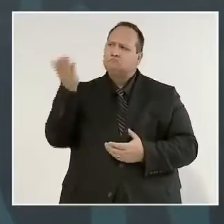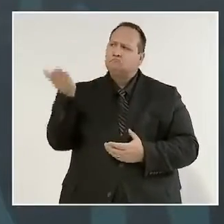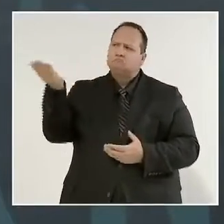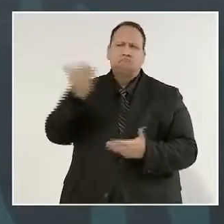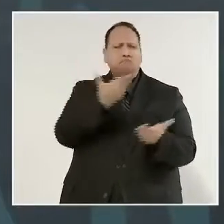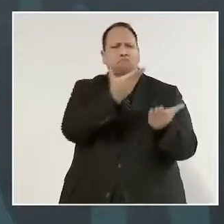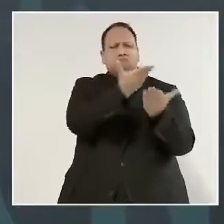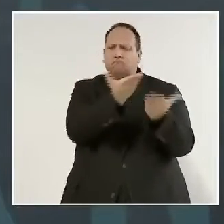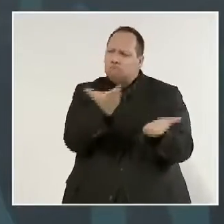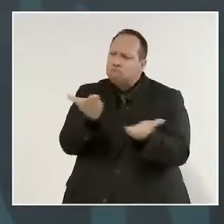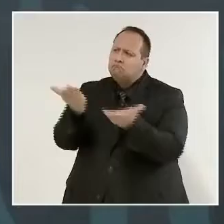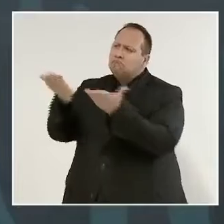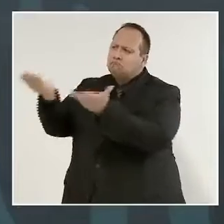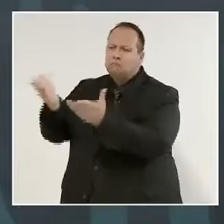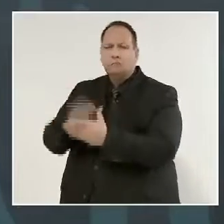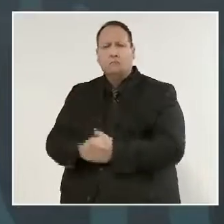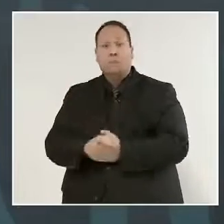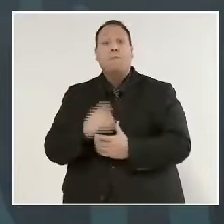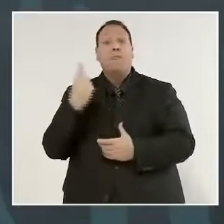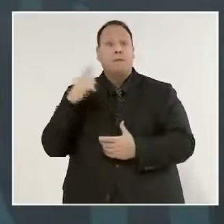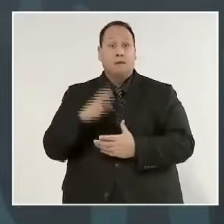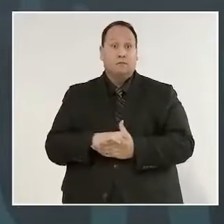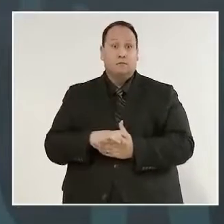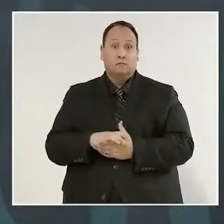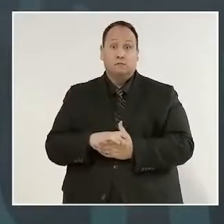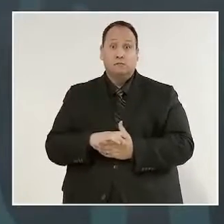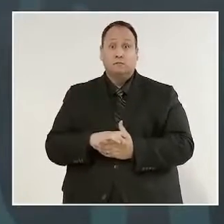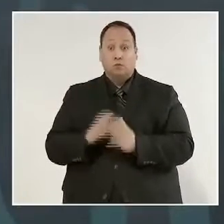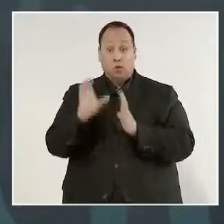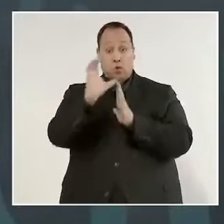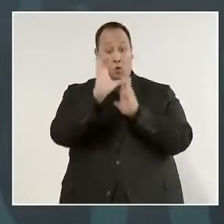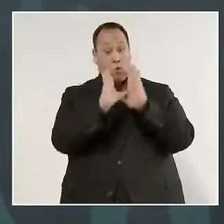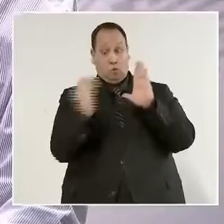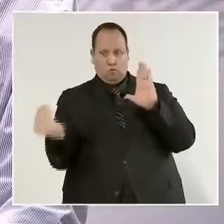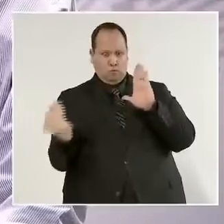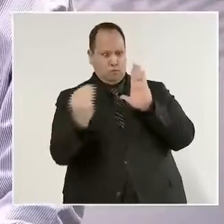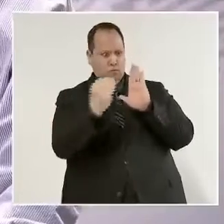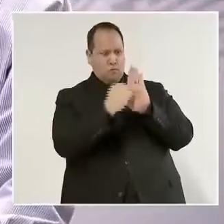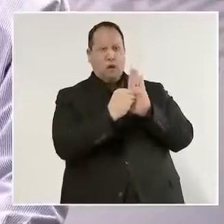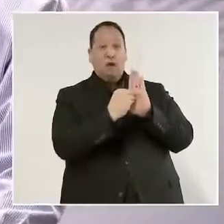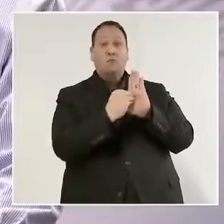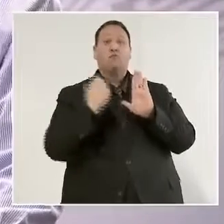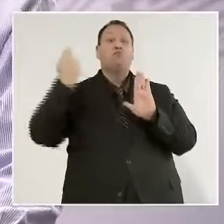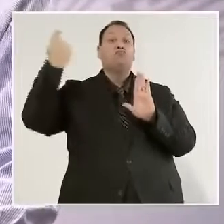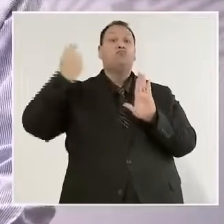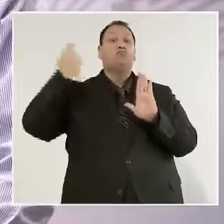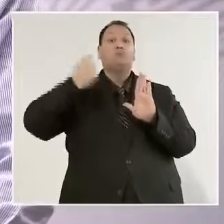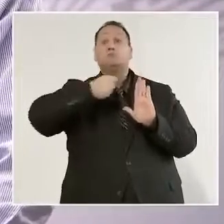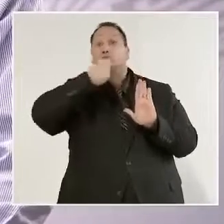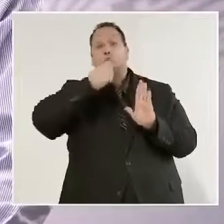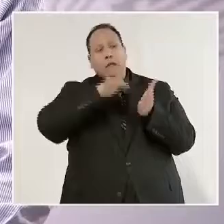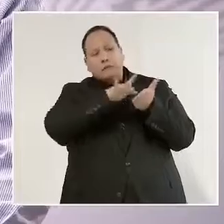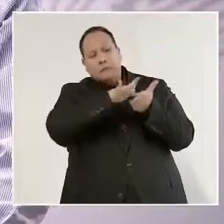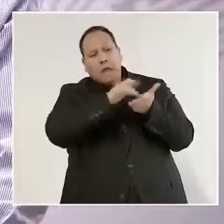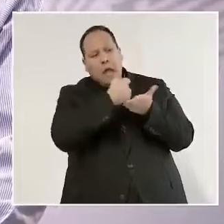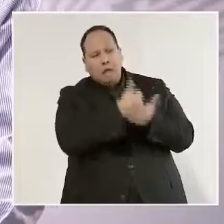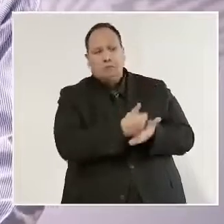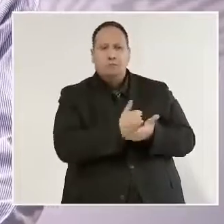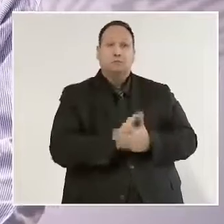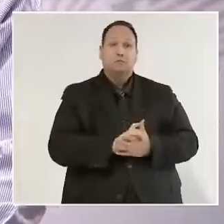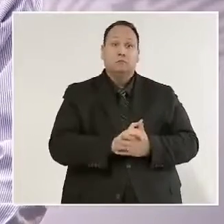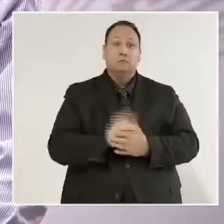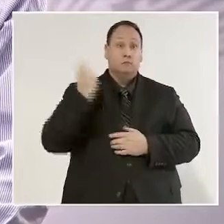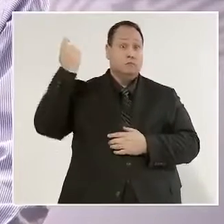Diputados para que se elevara a rango constitucional la pensión a los adultos mayores, la